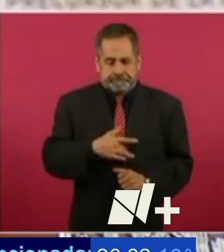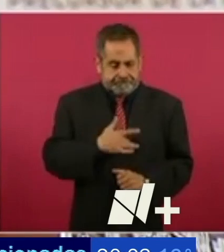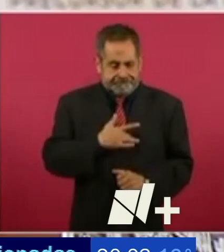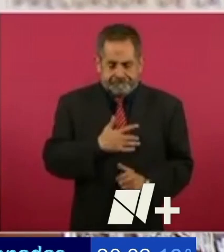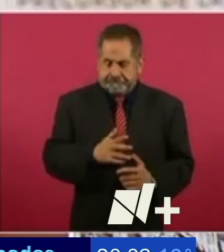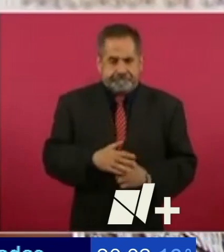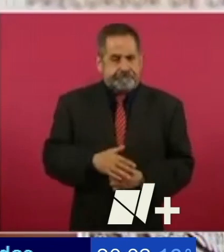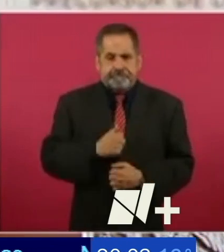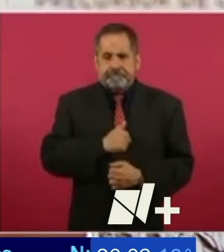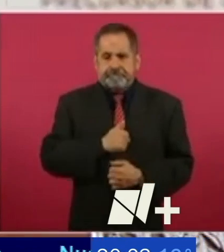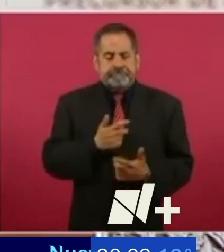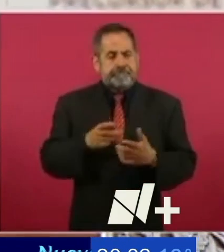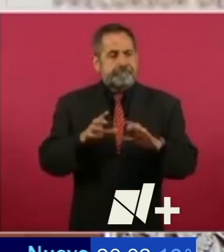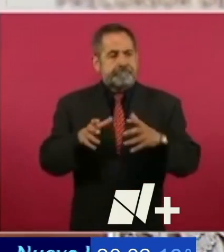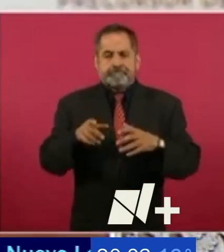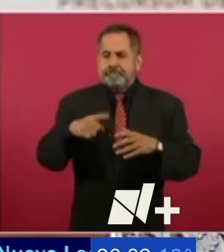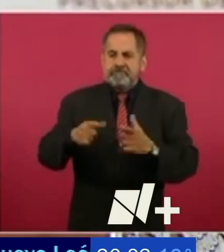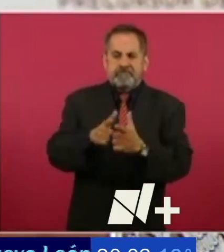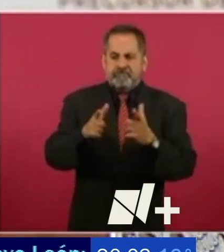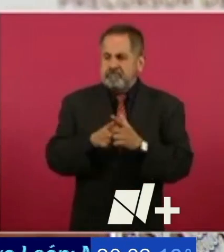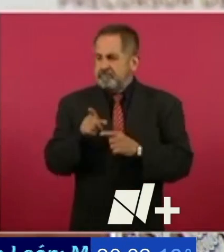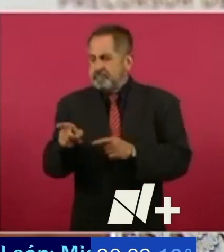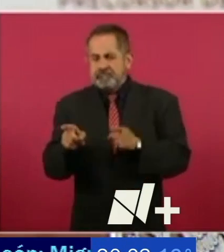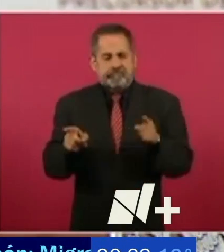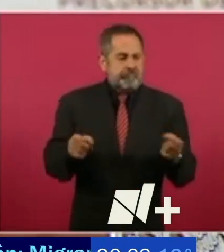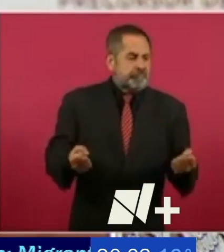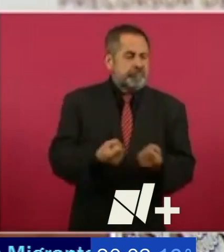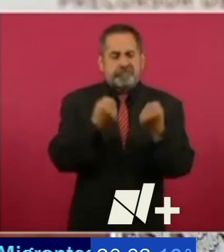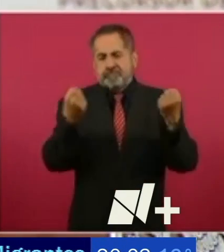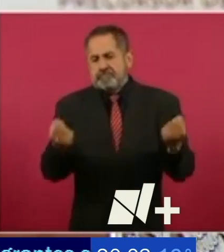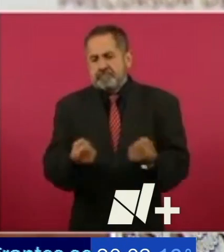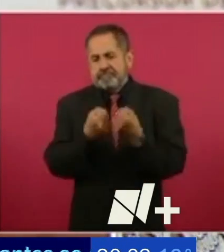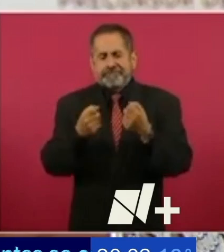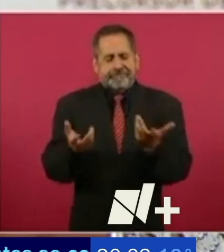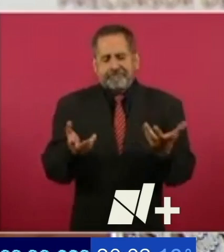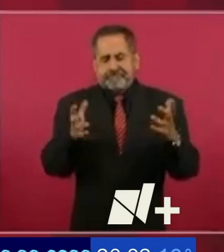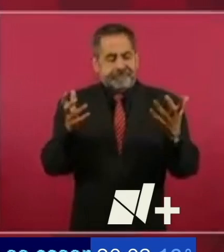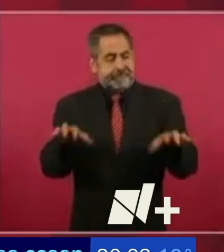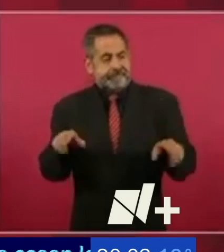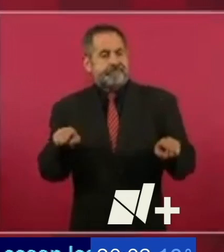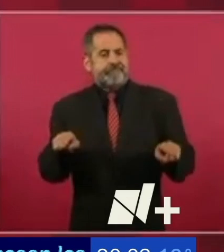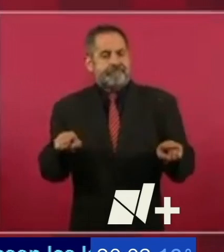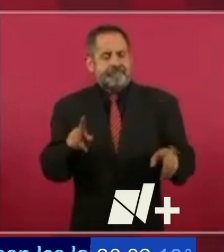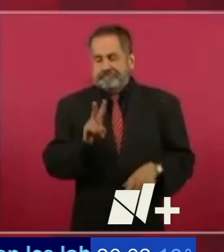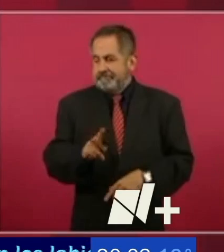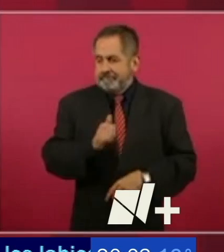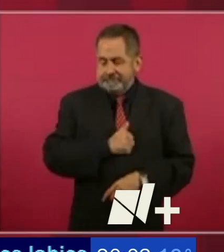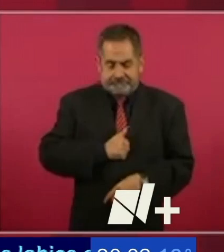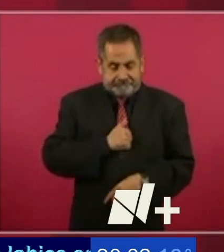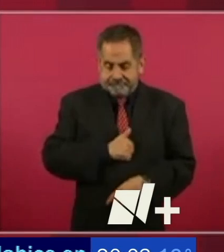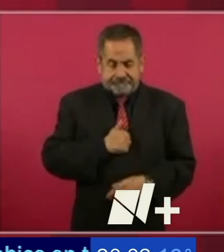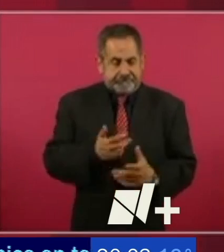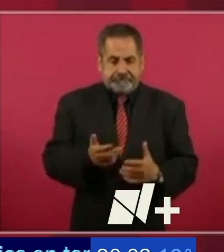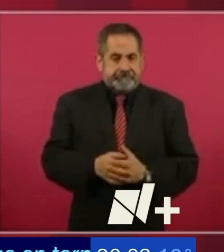estado de mexico el presidente de lópez obrador informó que se trabaja con los estados afectados para dar solución a la problemática